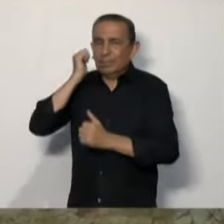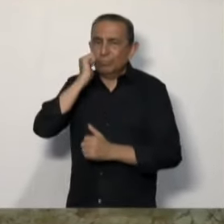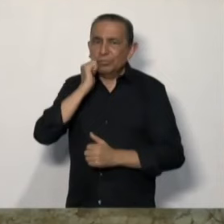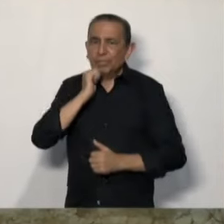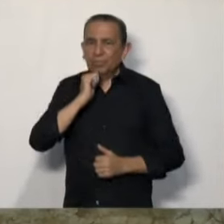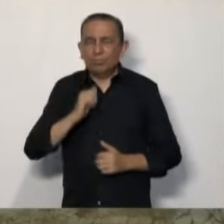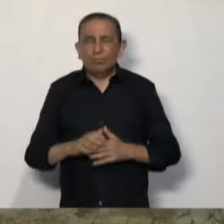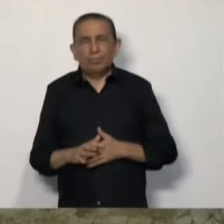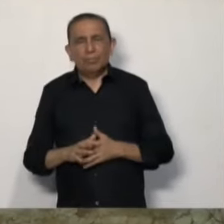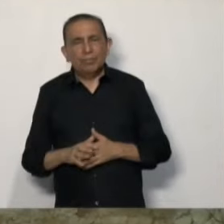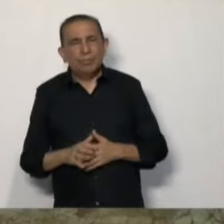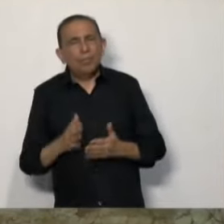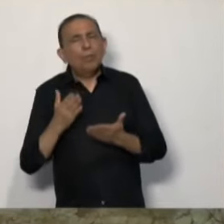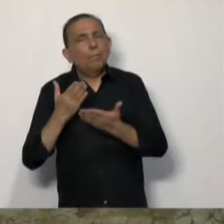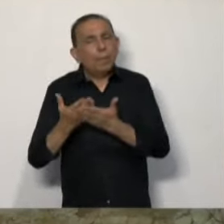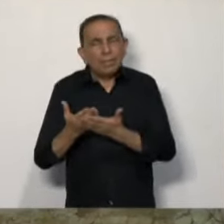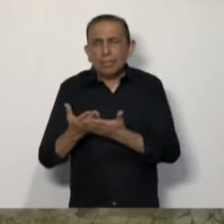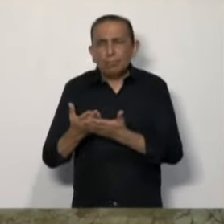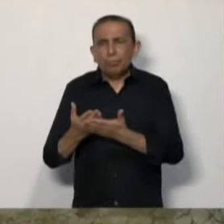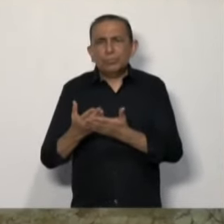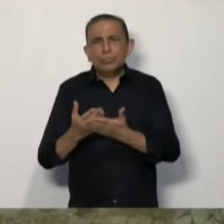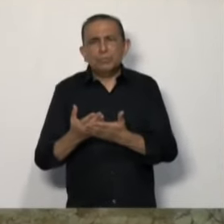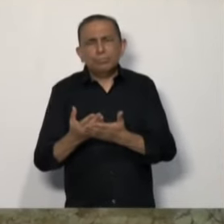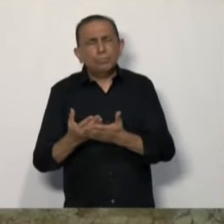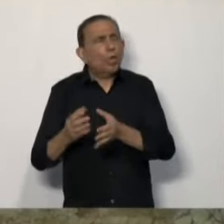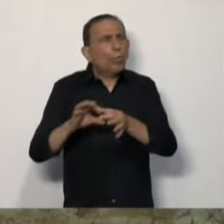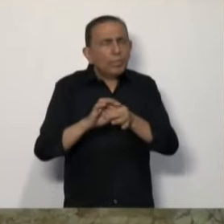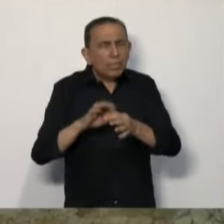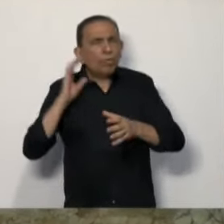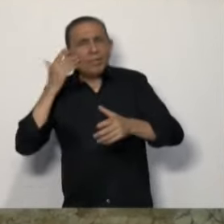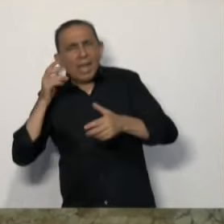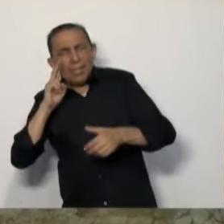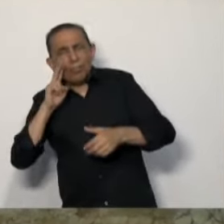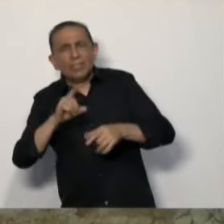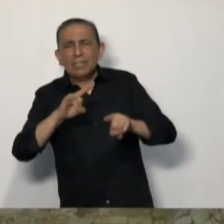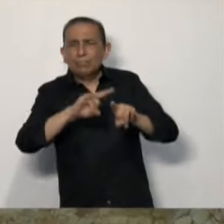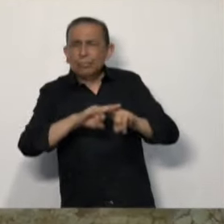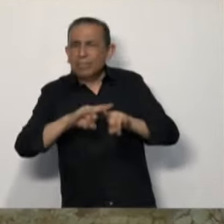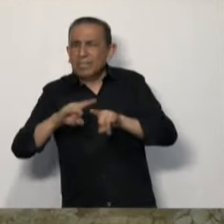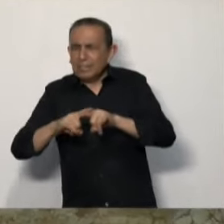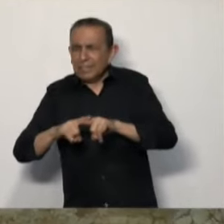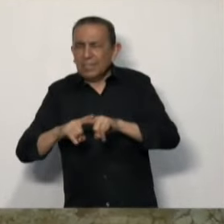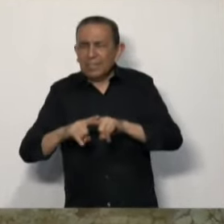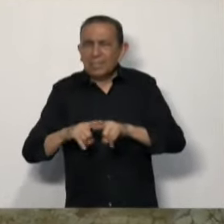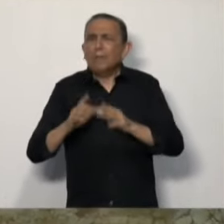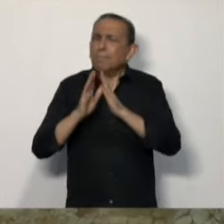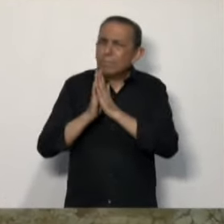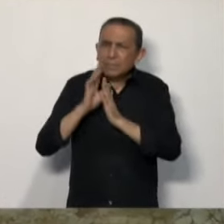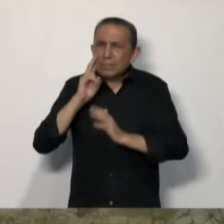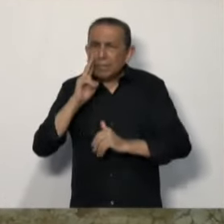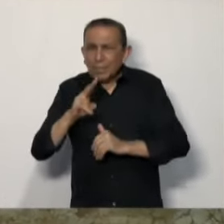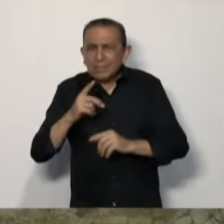Por todos los que, unidos por la radio, la televisión y las redes sociales, celebramos el Día del